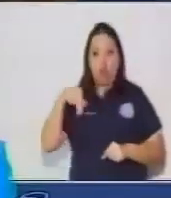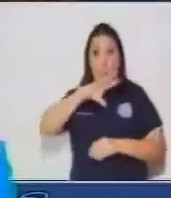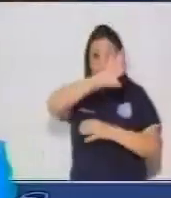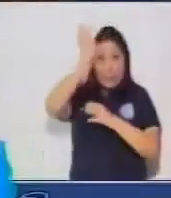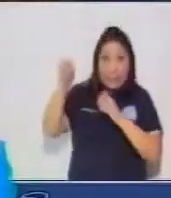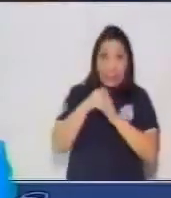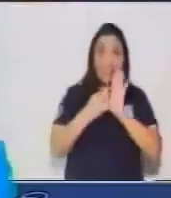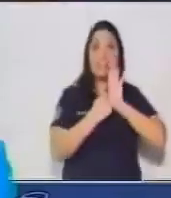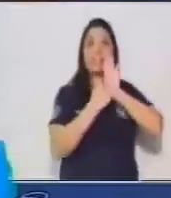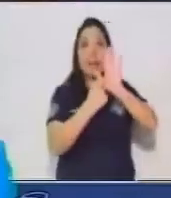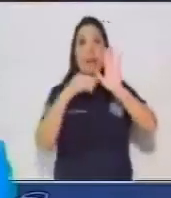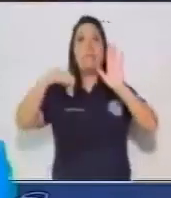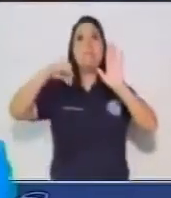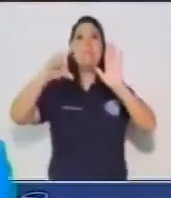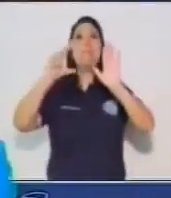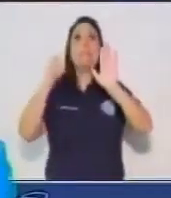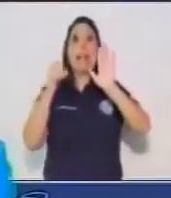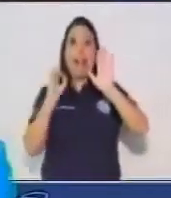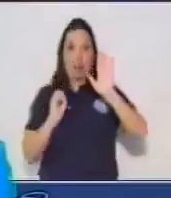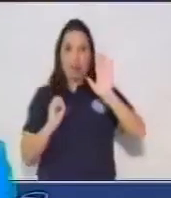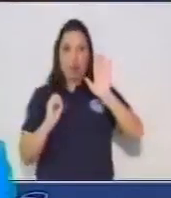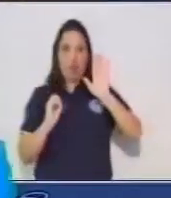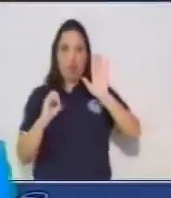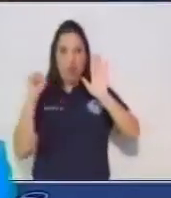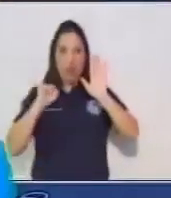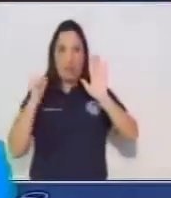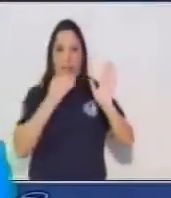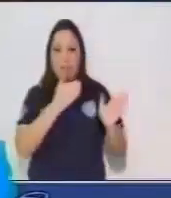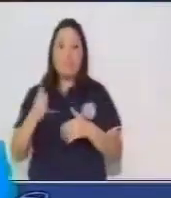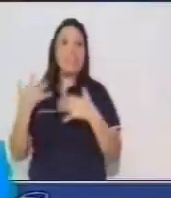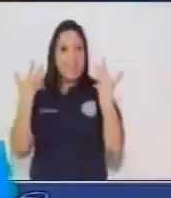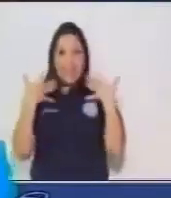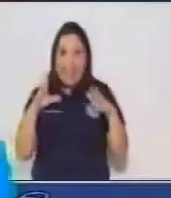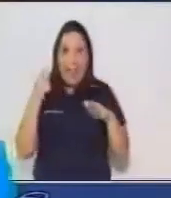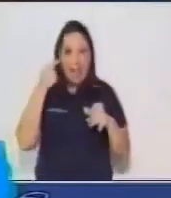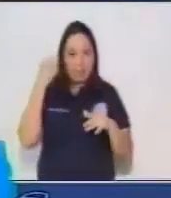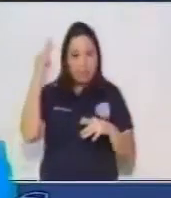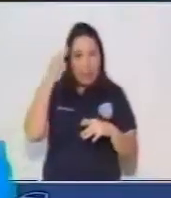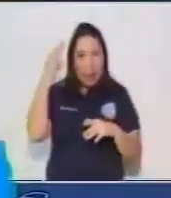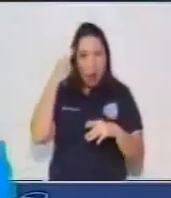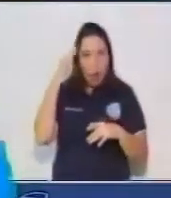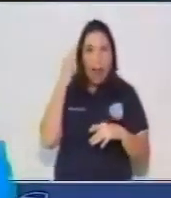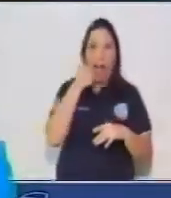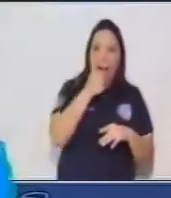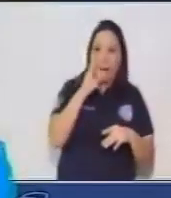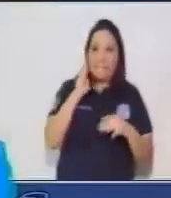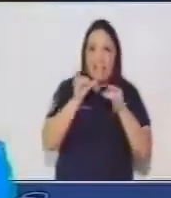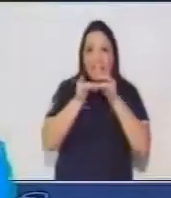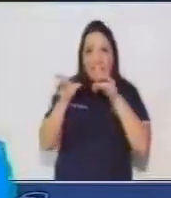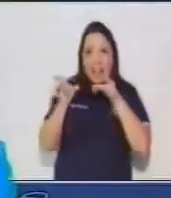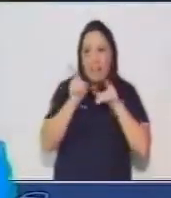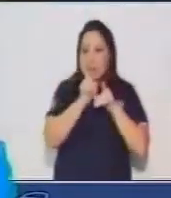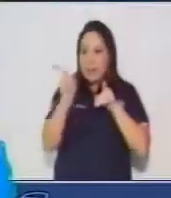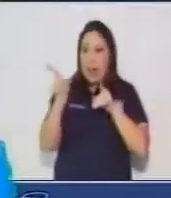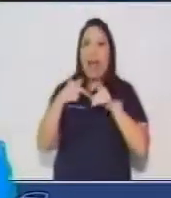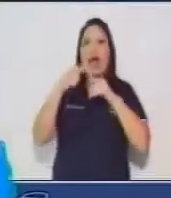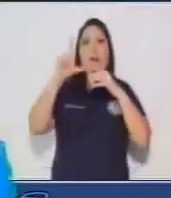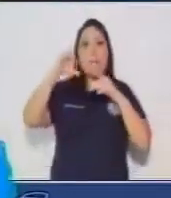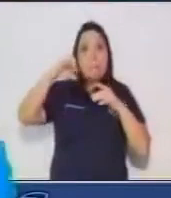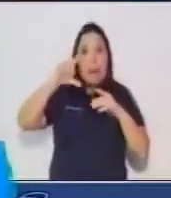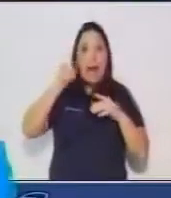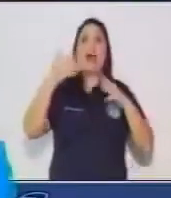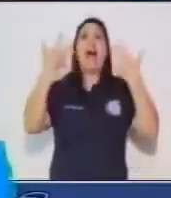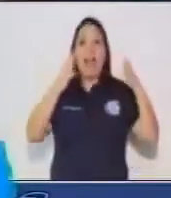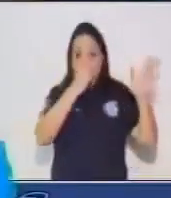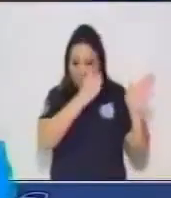Entonces, partiendo de estos elementos que ya vimos, vamos ahora a establecer